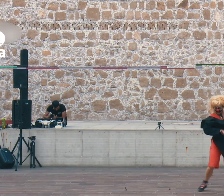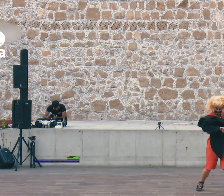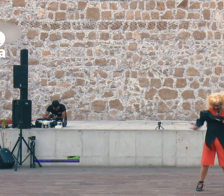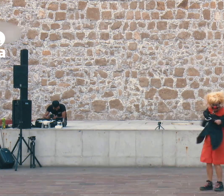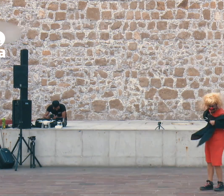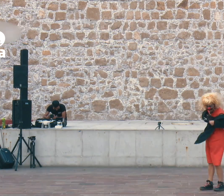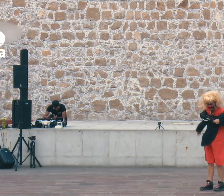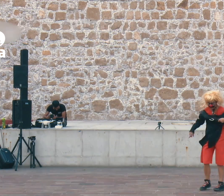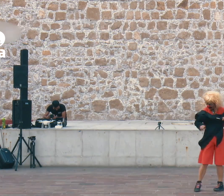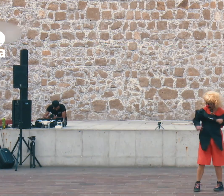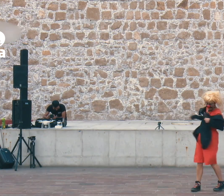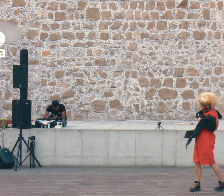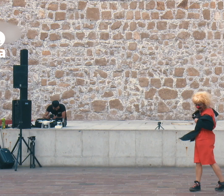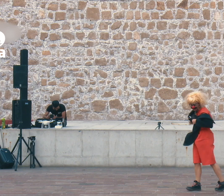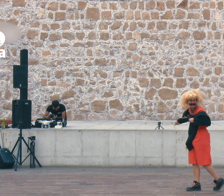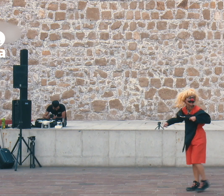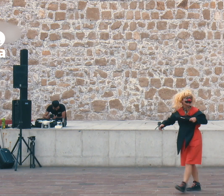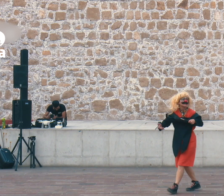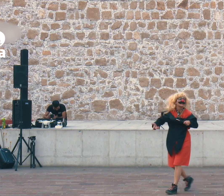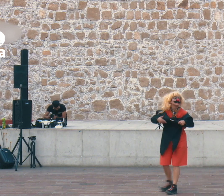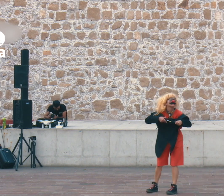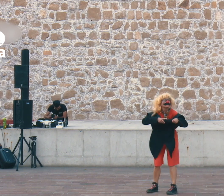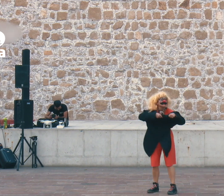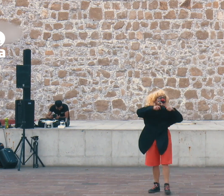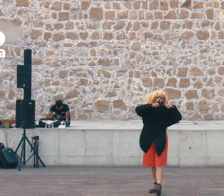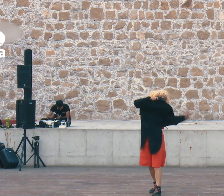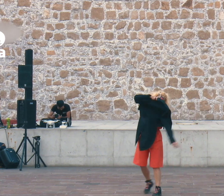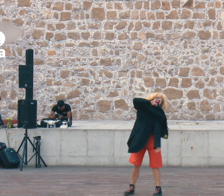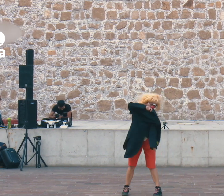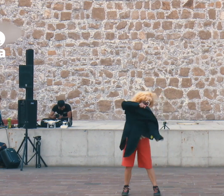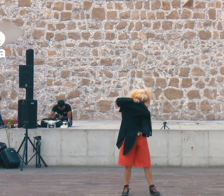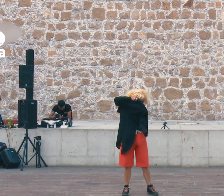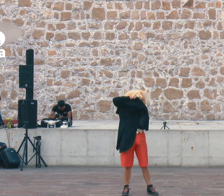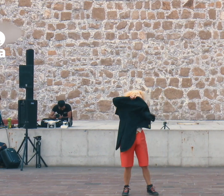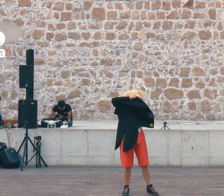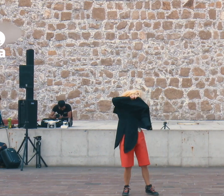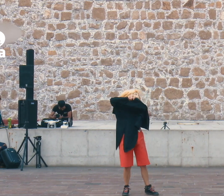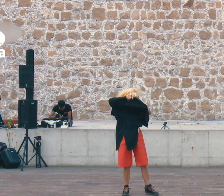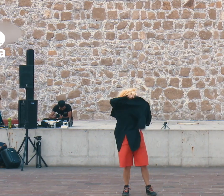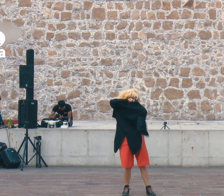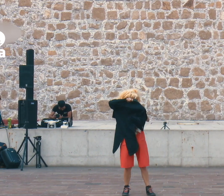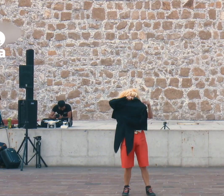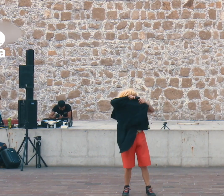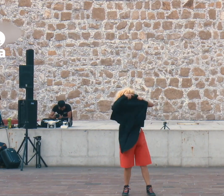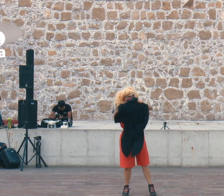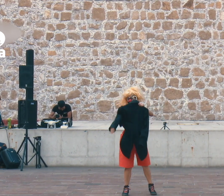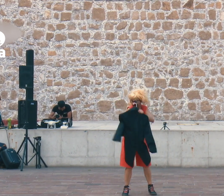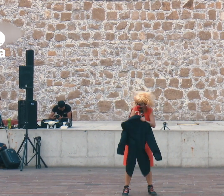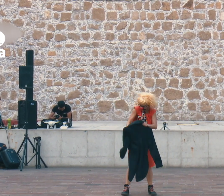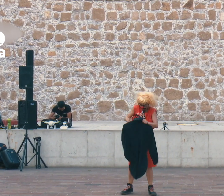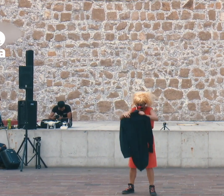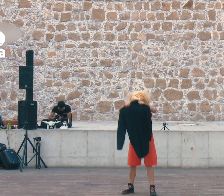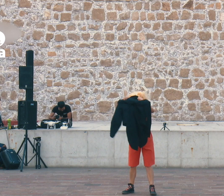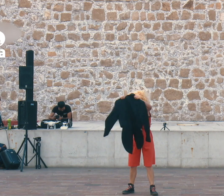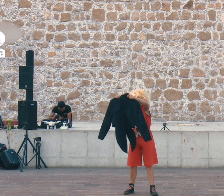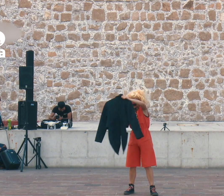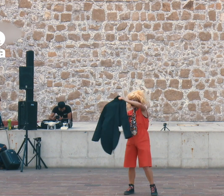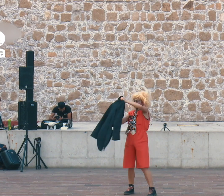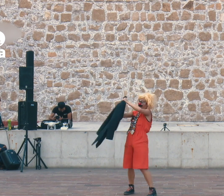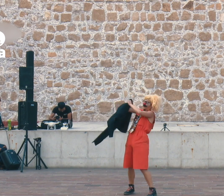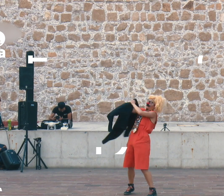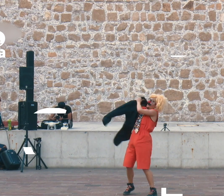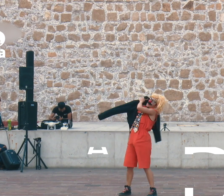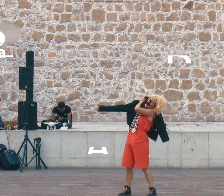¿no? Porque hombres payasos sí, de las carpas de circo, de toda la, vamos, no de toda la vida, pero quiero